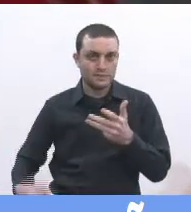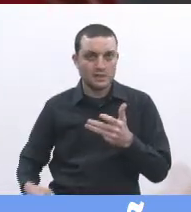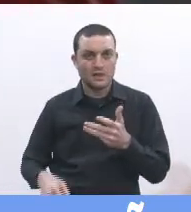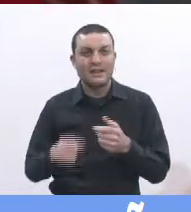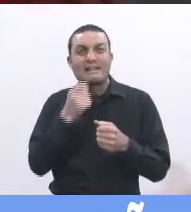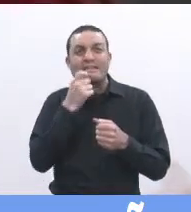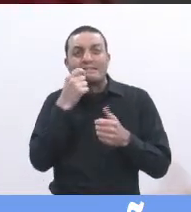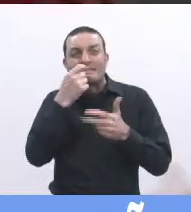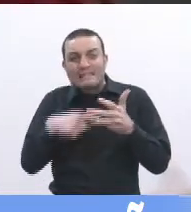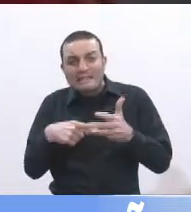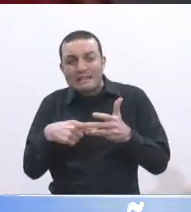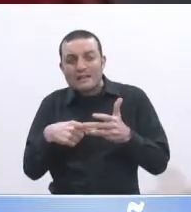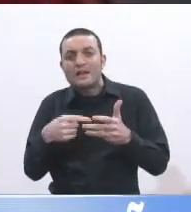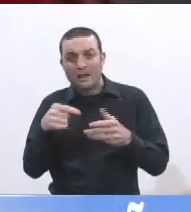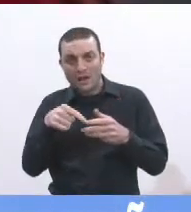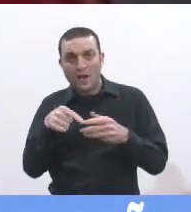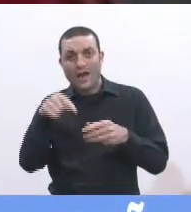estaríamos tratando este proyecto acá hoy?